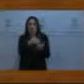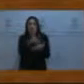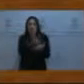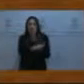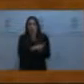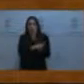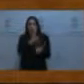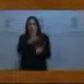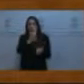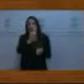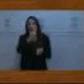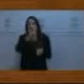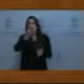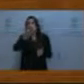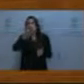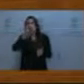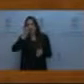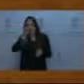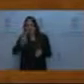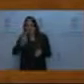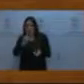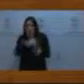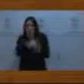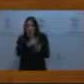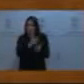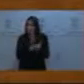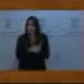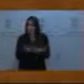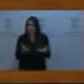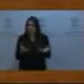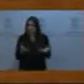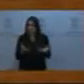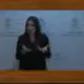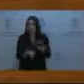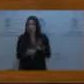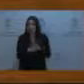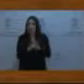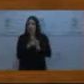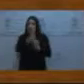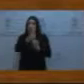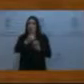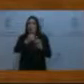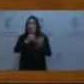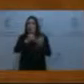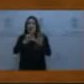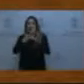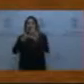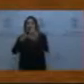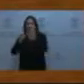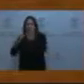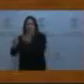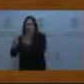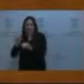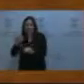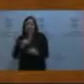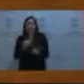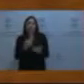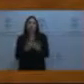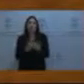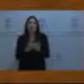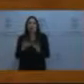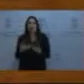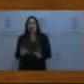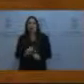415, de los expedientes activos, 2.666, de las solicitudes de adopción presentadas,